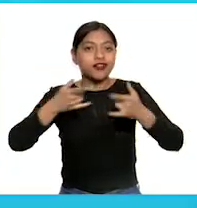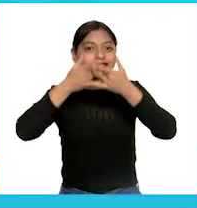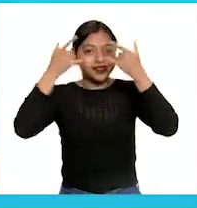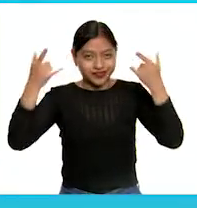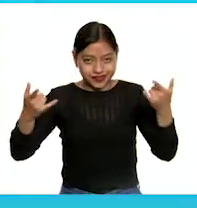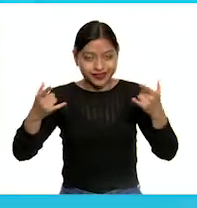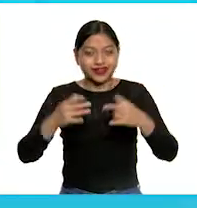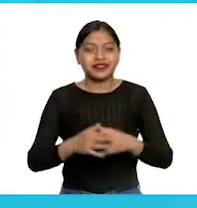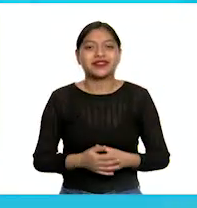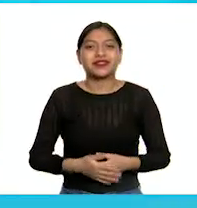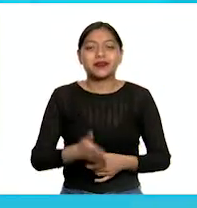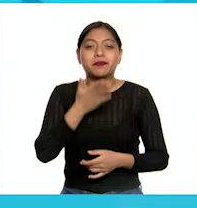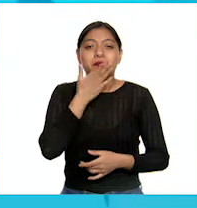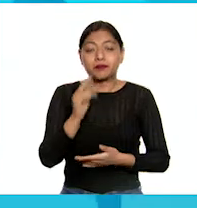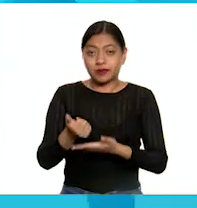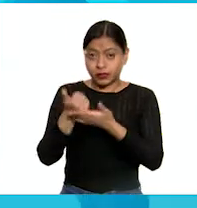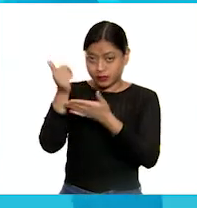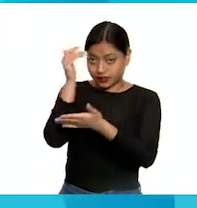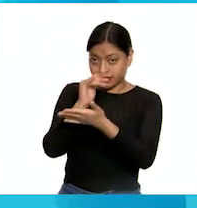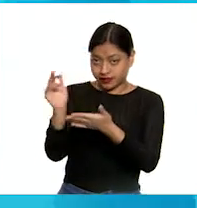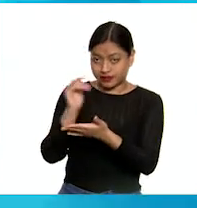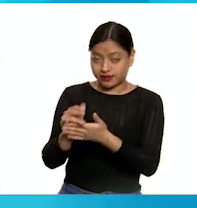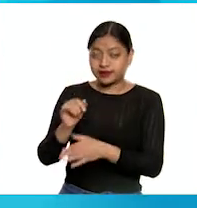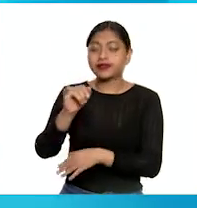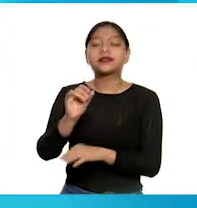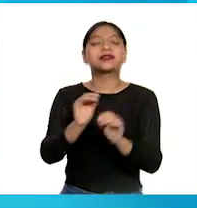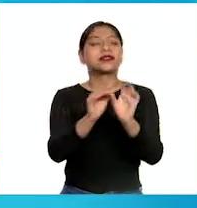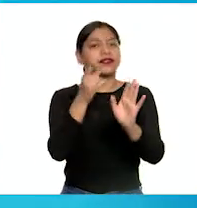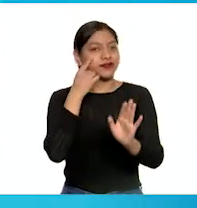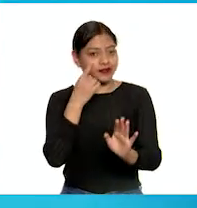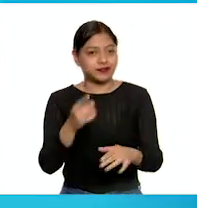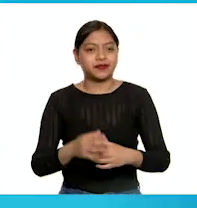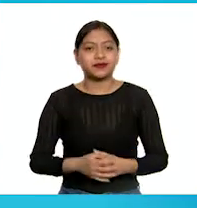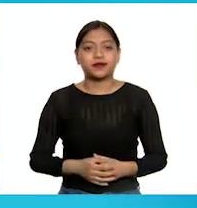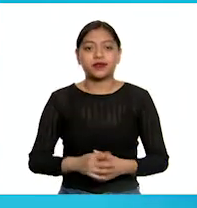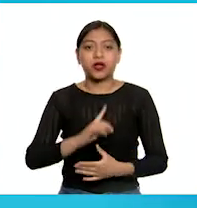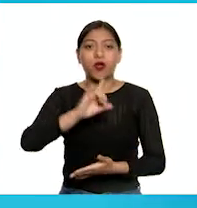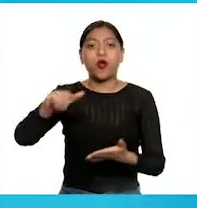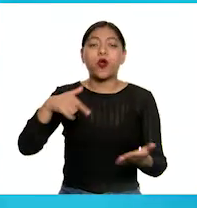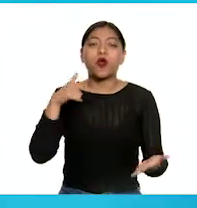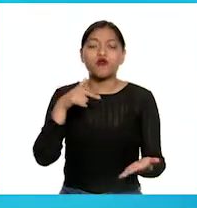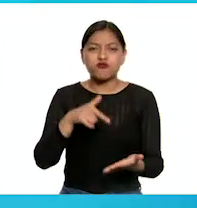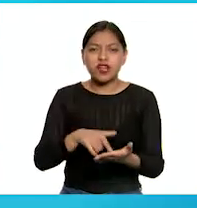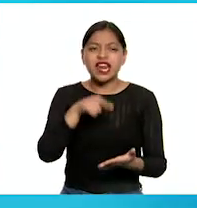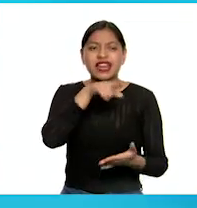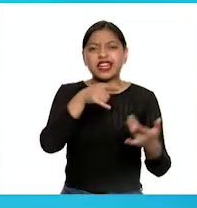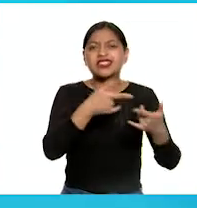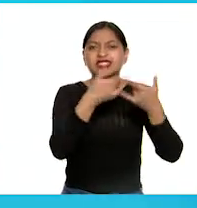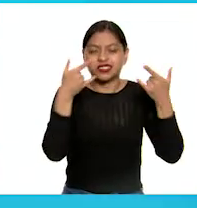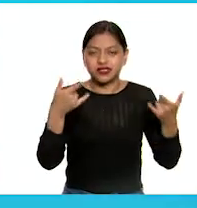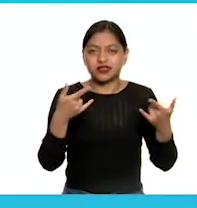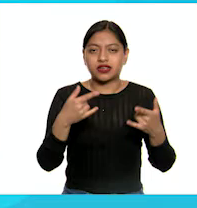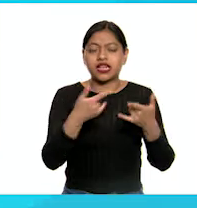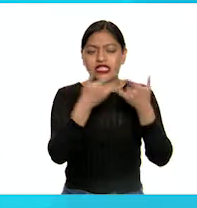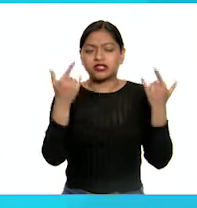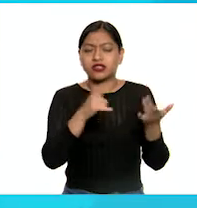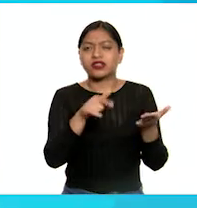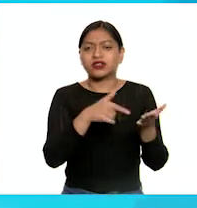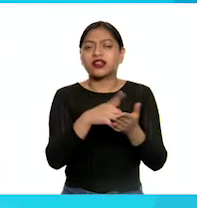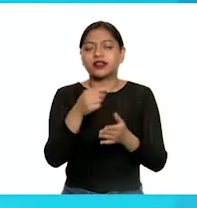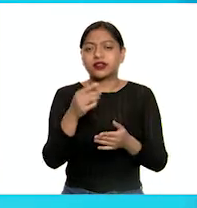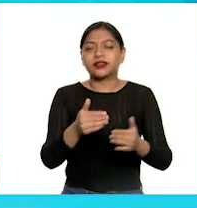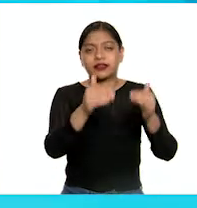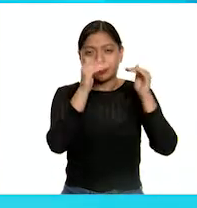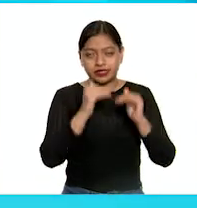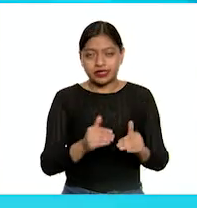¿verdad? ¿Me ayudas a leer? Por supuesto que sí. Y es el lugar donde ocurre. Bien,